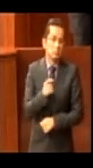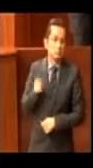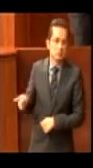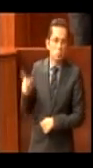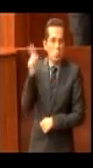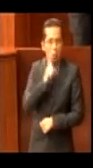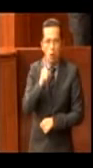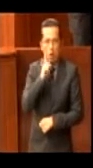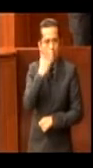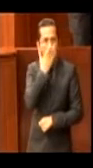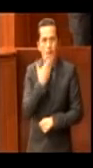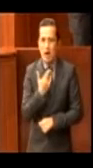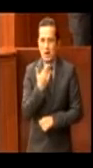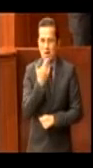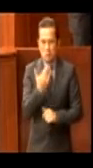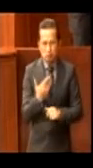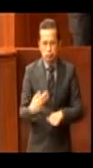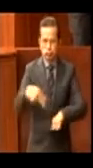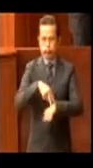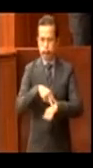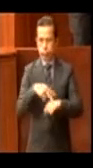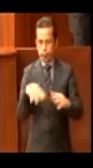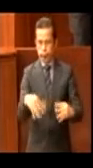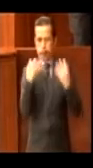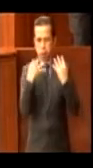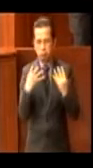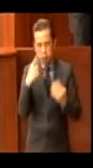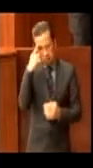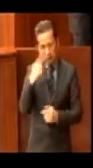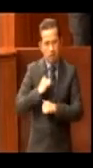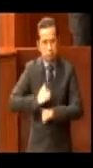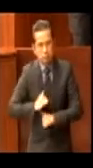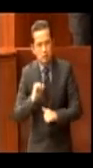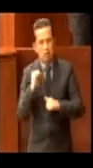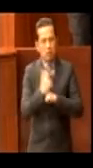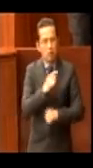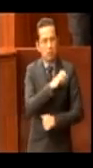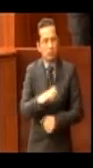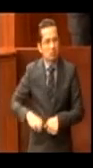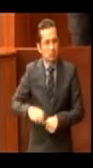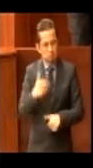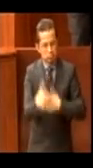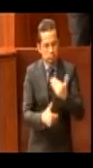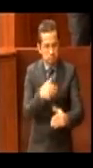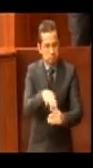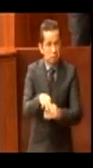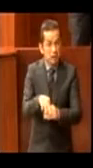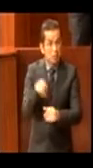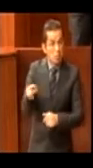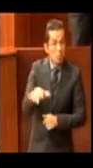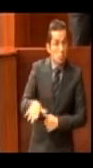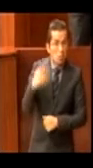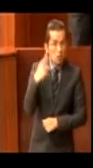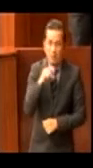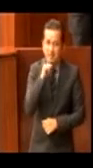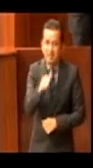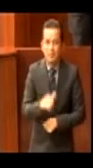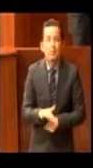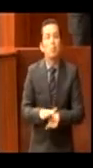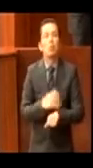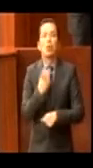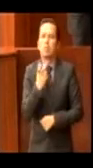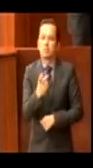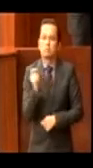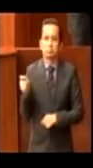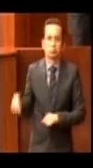tiene proyección pública notoriedad ni intervención en el proceso electoral que se desarrolla en pueblo por lo que se le expone